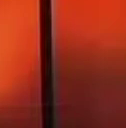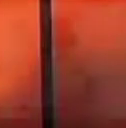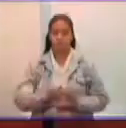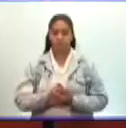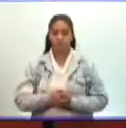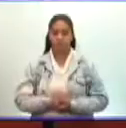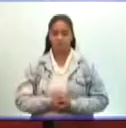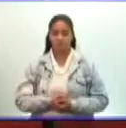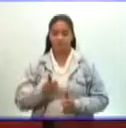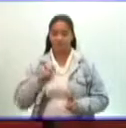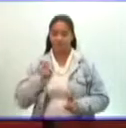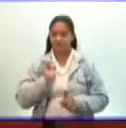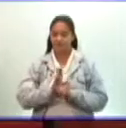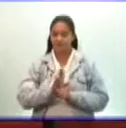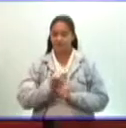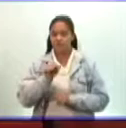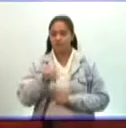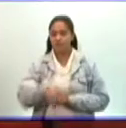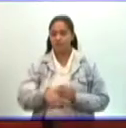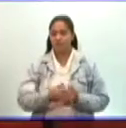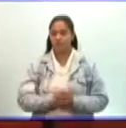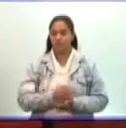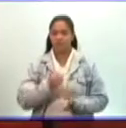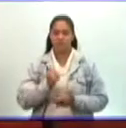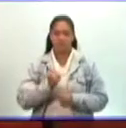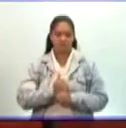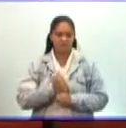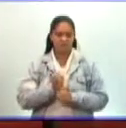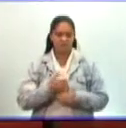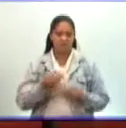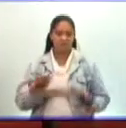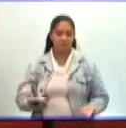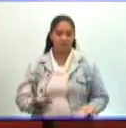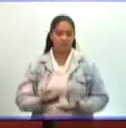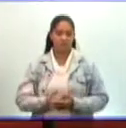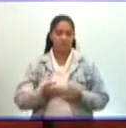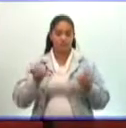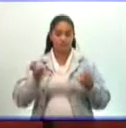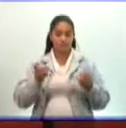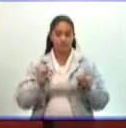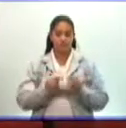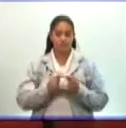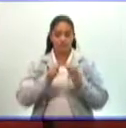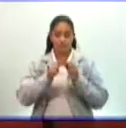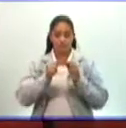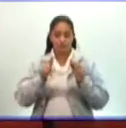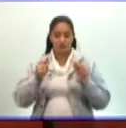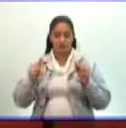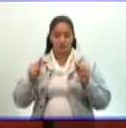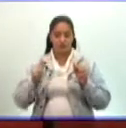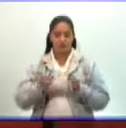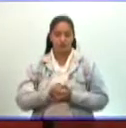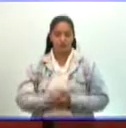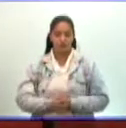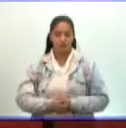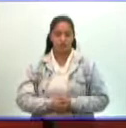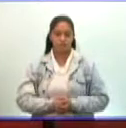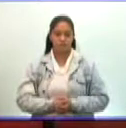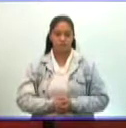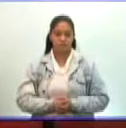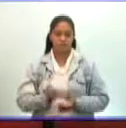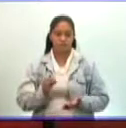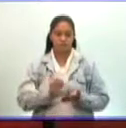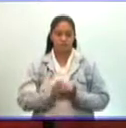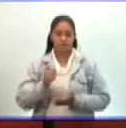En el encuentro de hoy hemos estado trabajando con el cálculo de las longitudes de los segmentos, aplicando